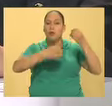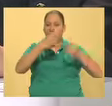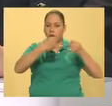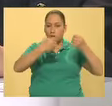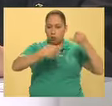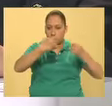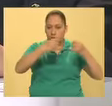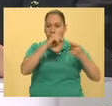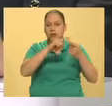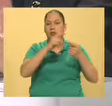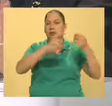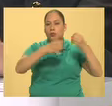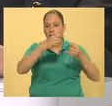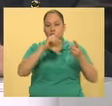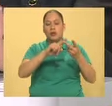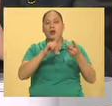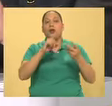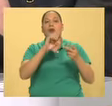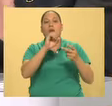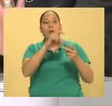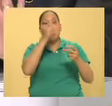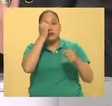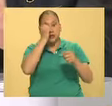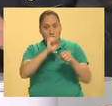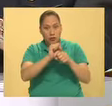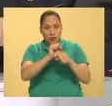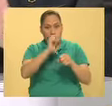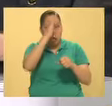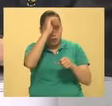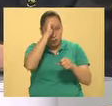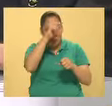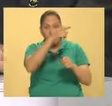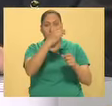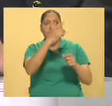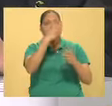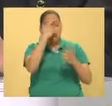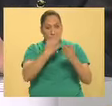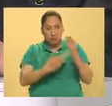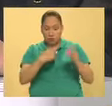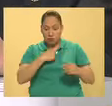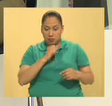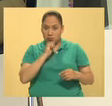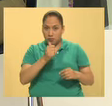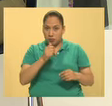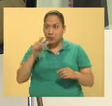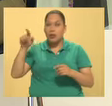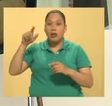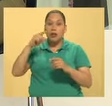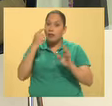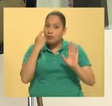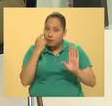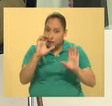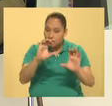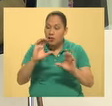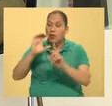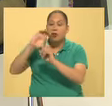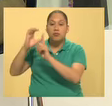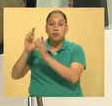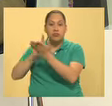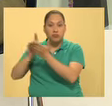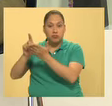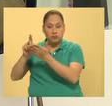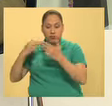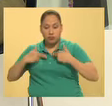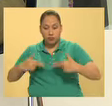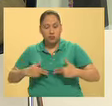secretarios de acuerdos que vulneren tus derechos. Ojo, la comisión no tiene nada que ver en asuntos. Si el juez no